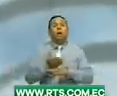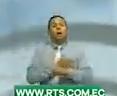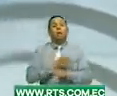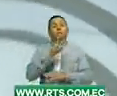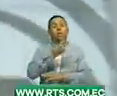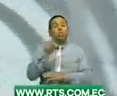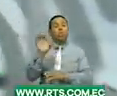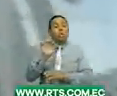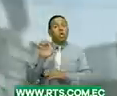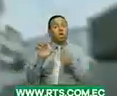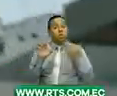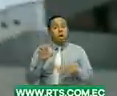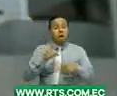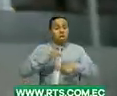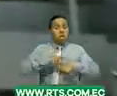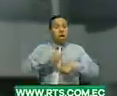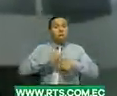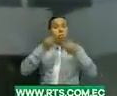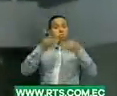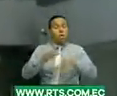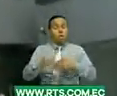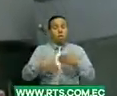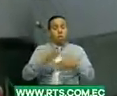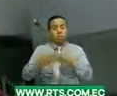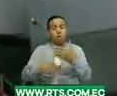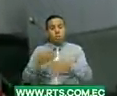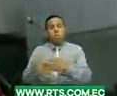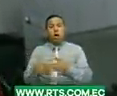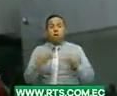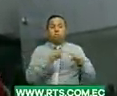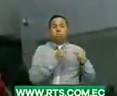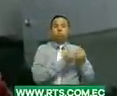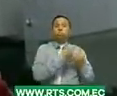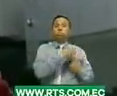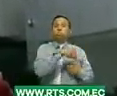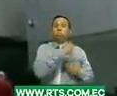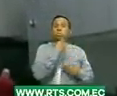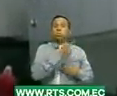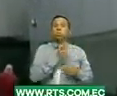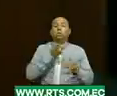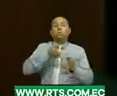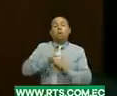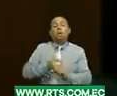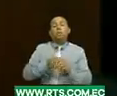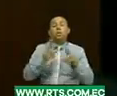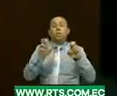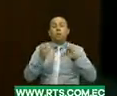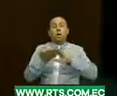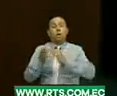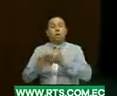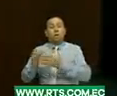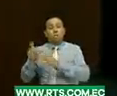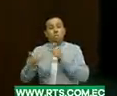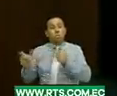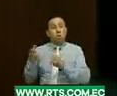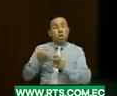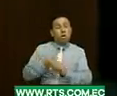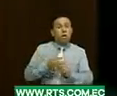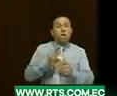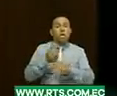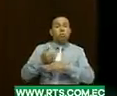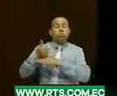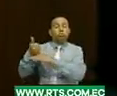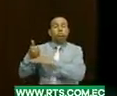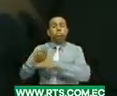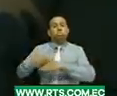que el CNE diera al Movimiento Justicia Social para la inscripción de candidatos a parlamentarios andinos, luego de que el TSE lo habilitara para terciar por